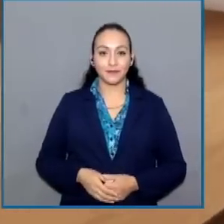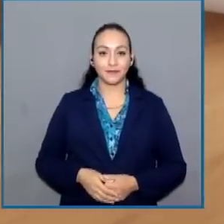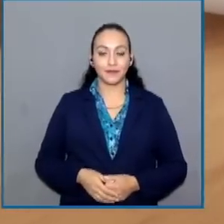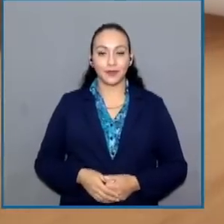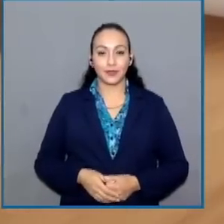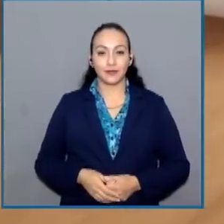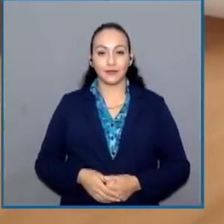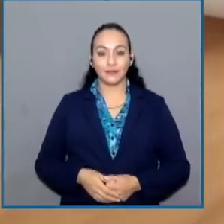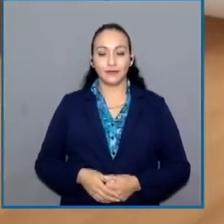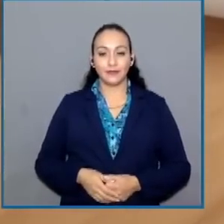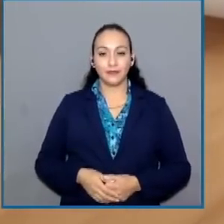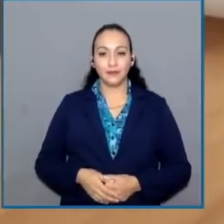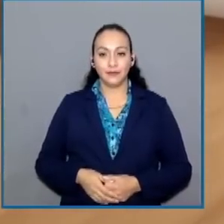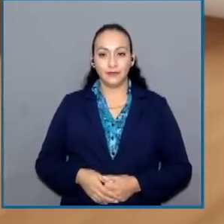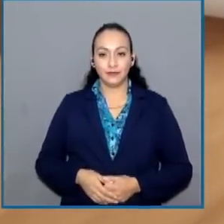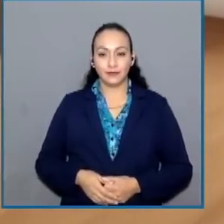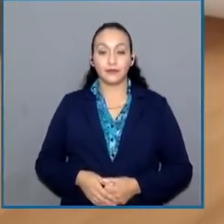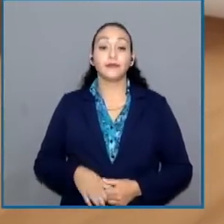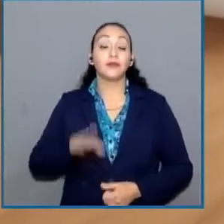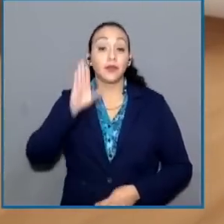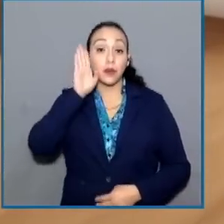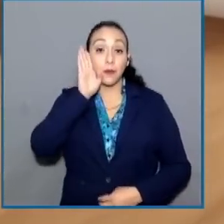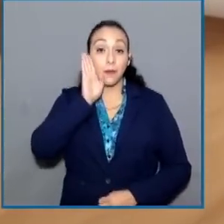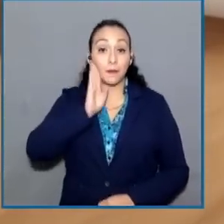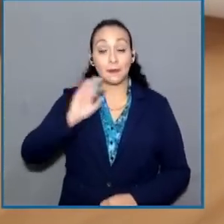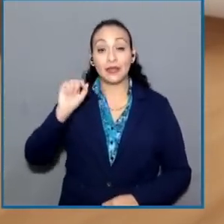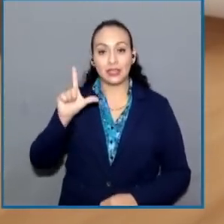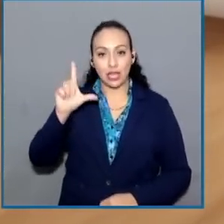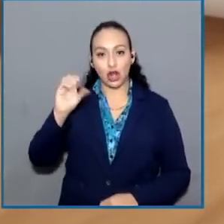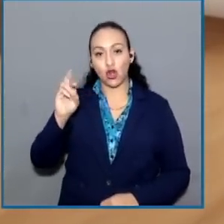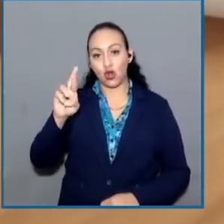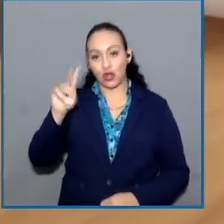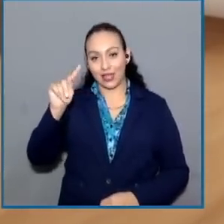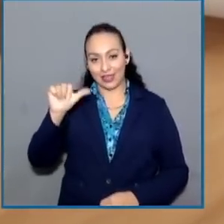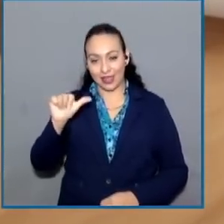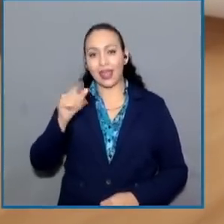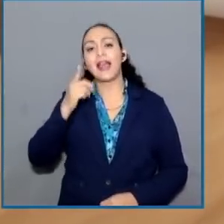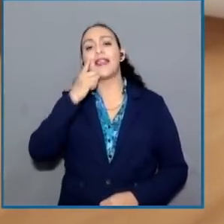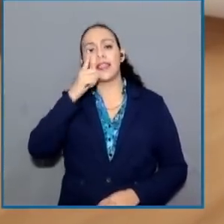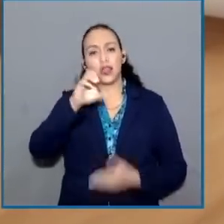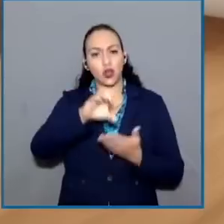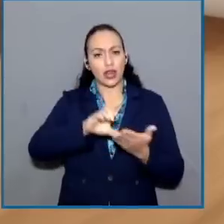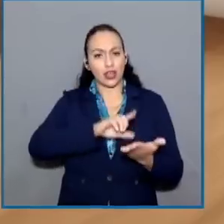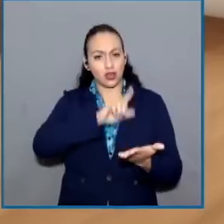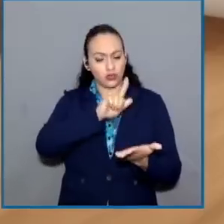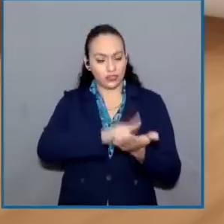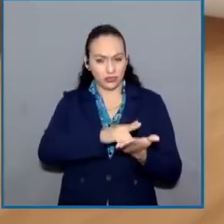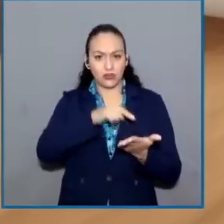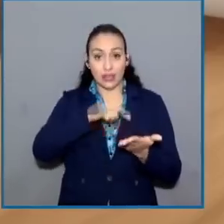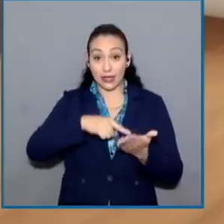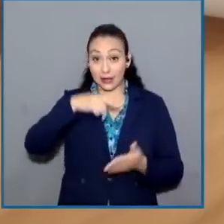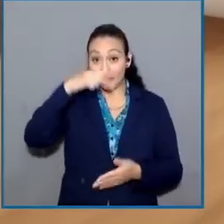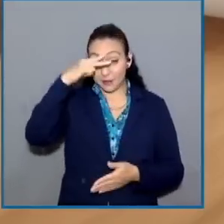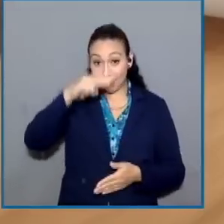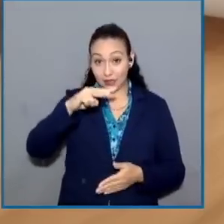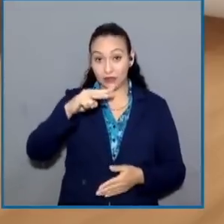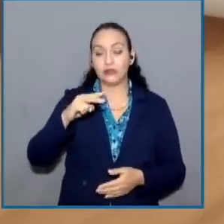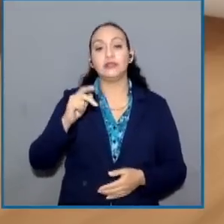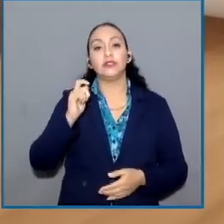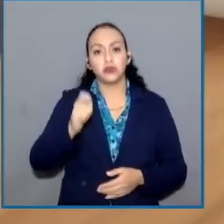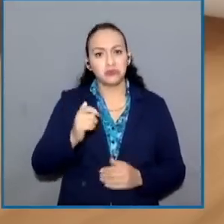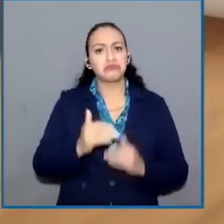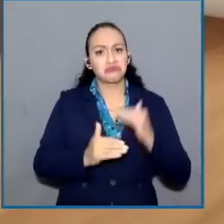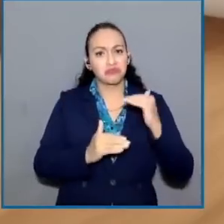Para la ministra Loretta Ortiz Alf, la Constitución de la capital del país es una de las más avanzadas, pues garantiza la protección